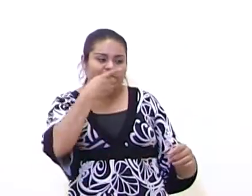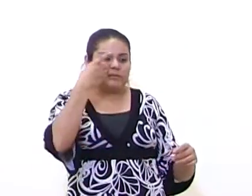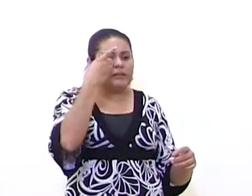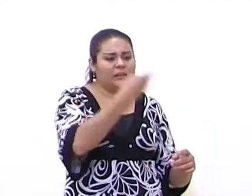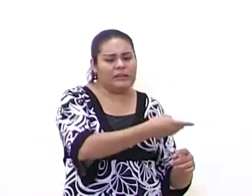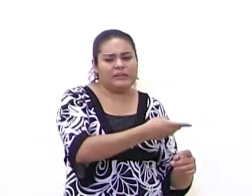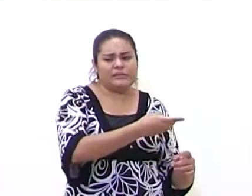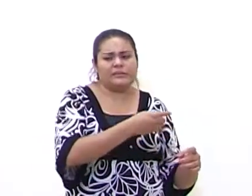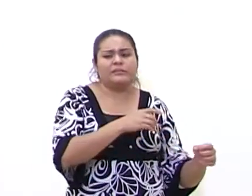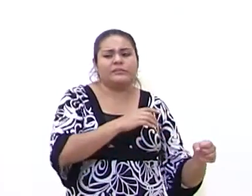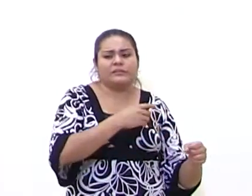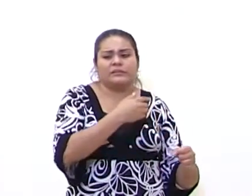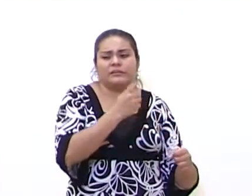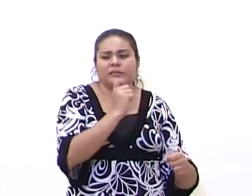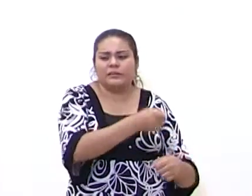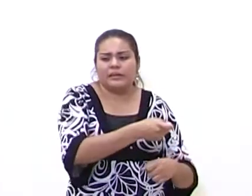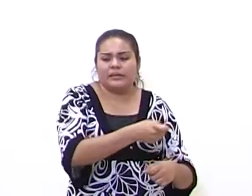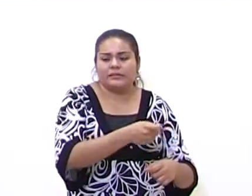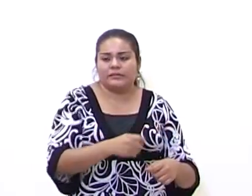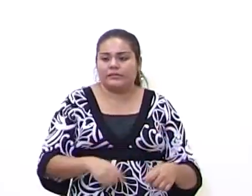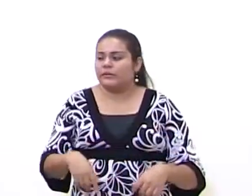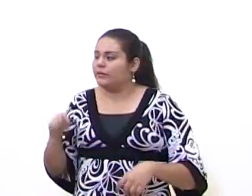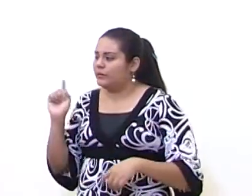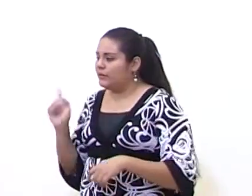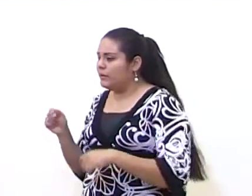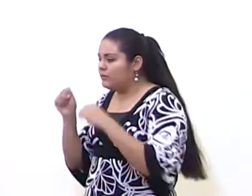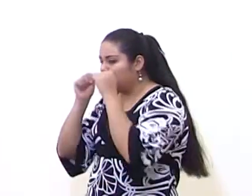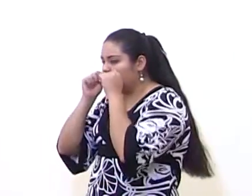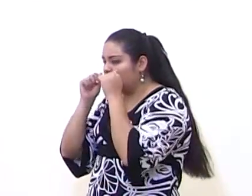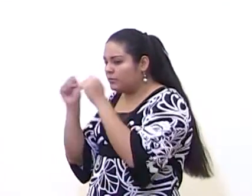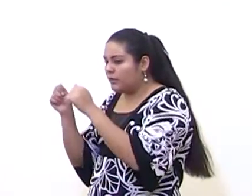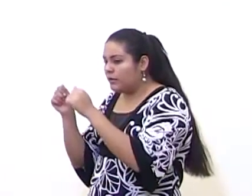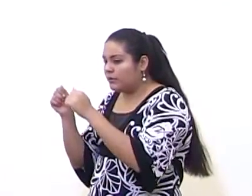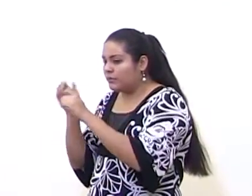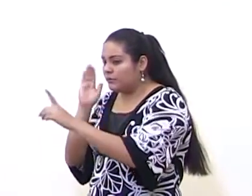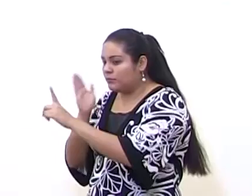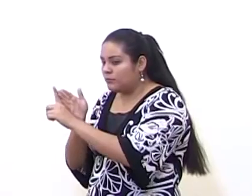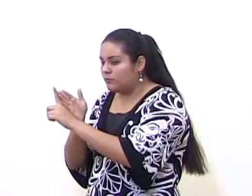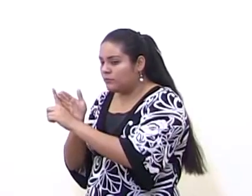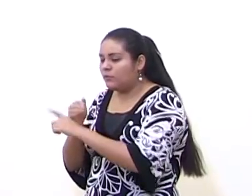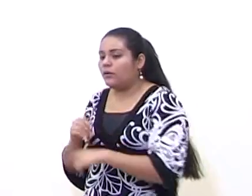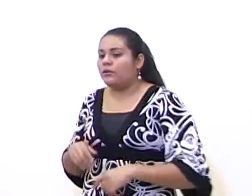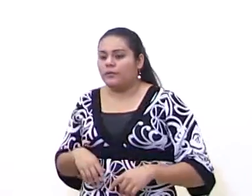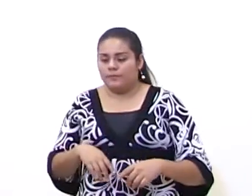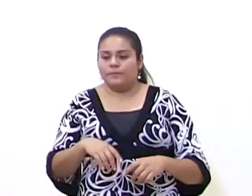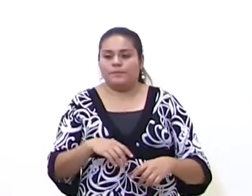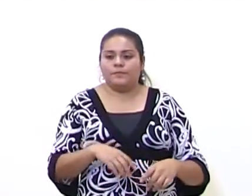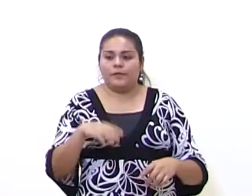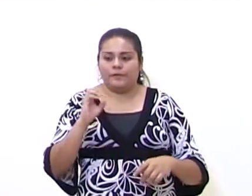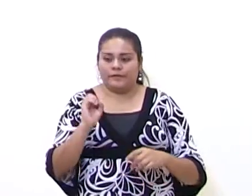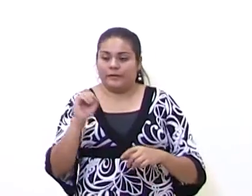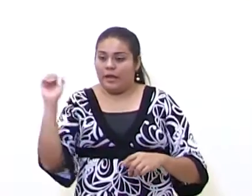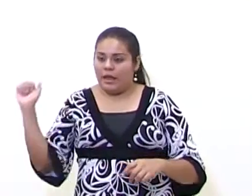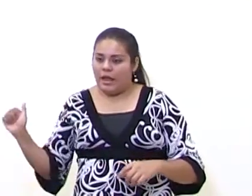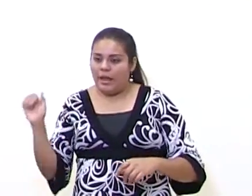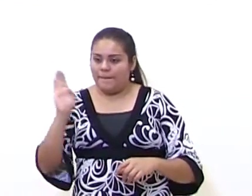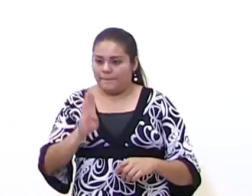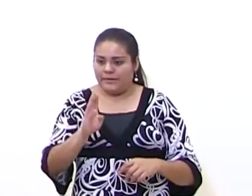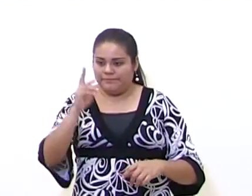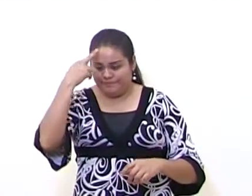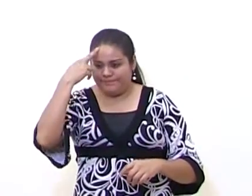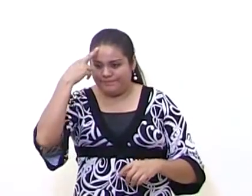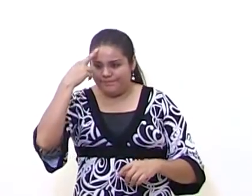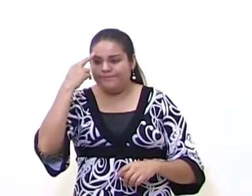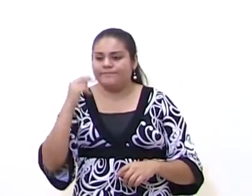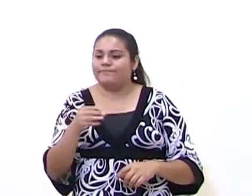el efecto o el impacto que va a llegar eso que va de A a B. Eso es importante. Quiero que